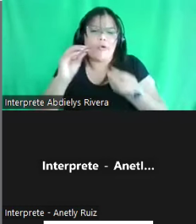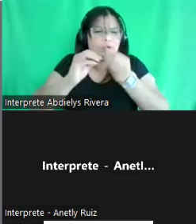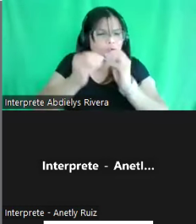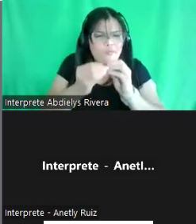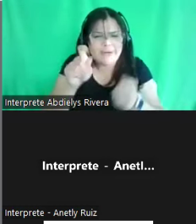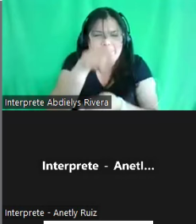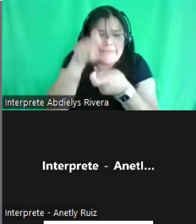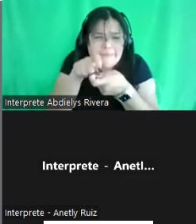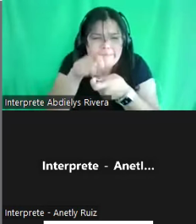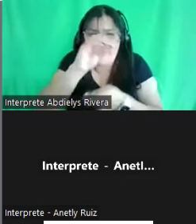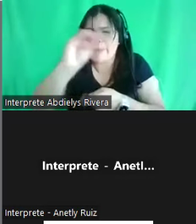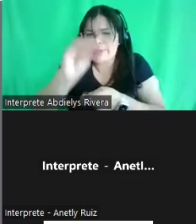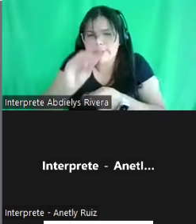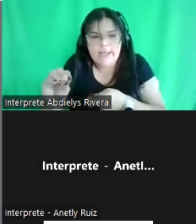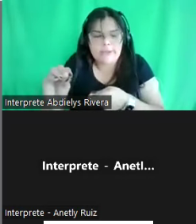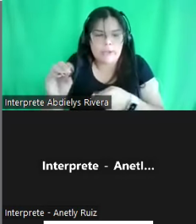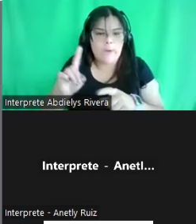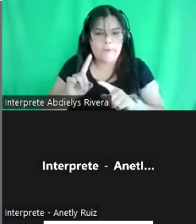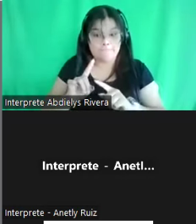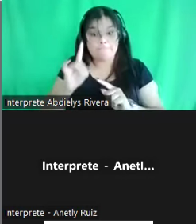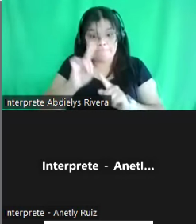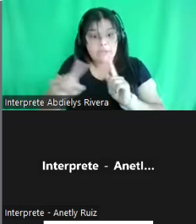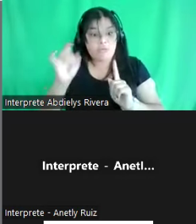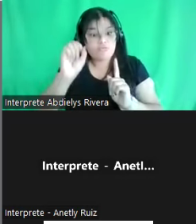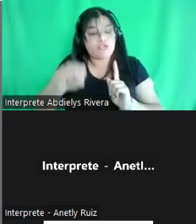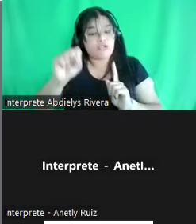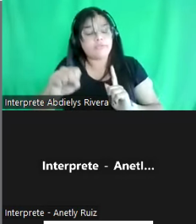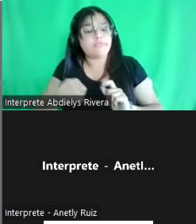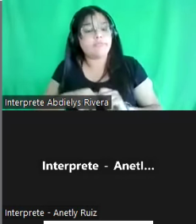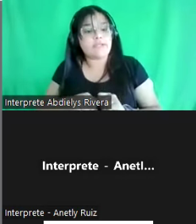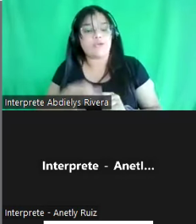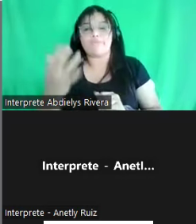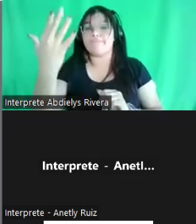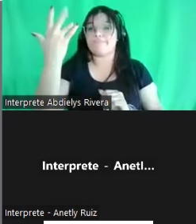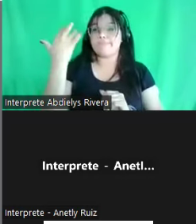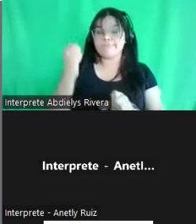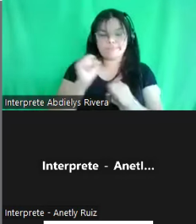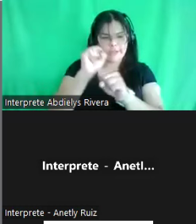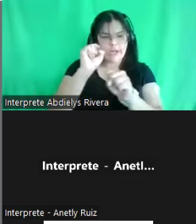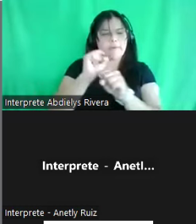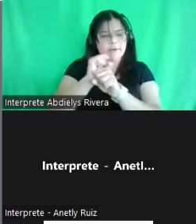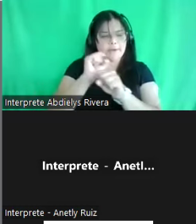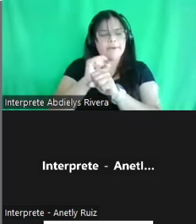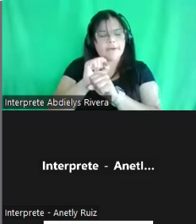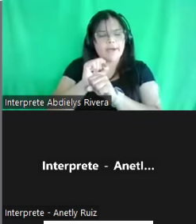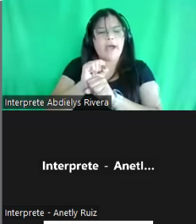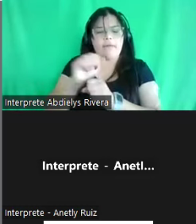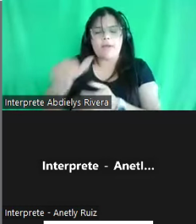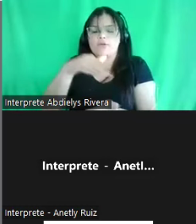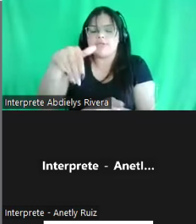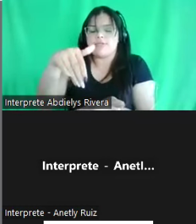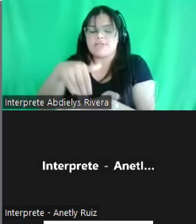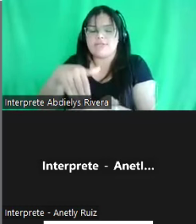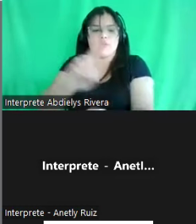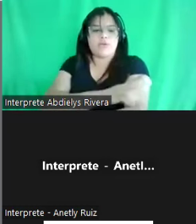en Alivia, trabajaba para Fresenius Medical Care dirigiendo 6 centros de diálisis. Y en los centros, por regulación, siempre teníamos que